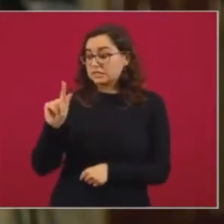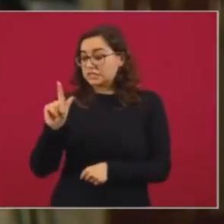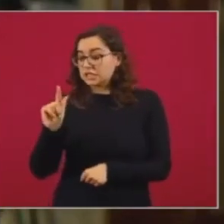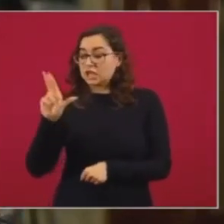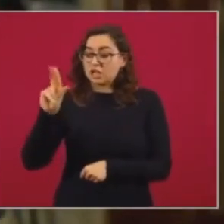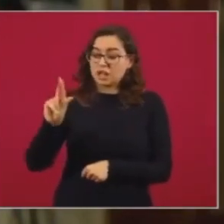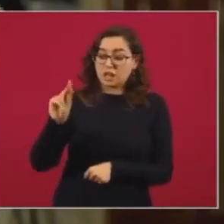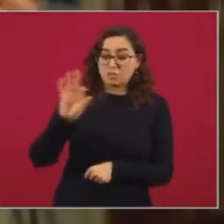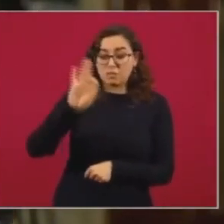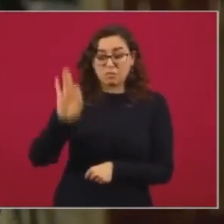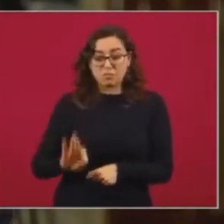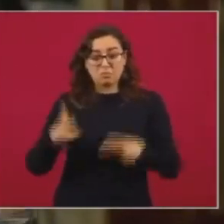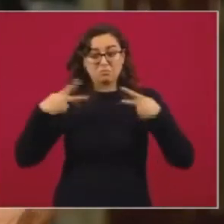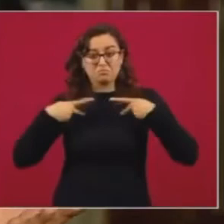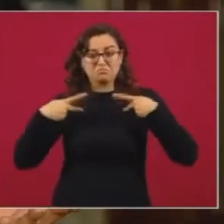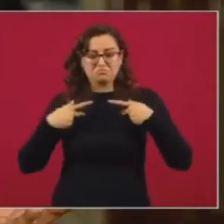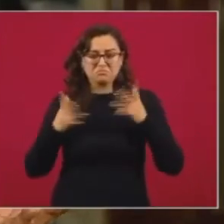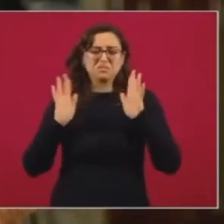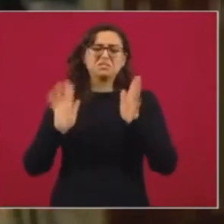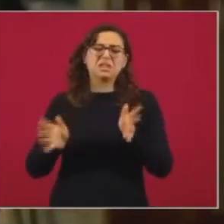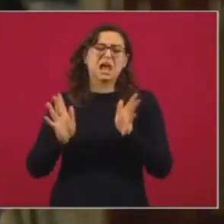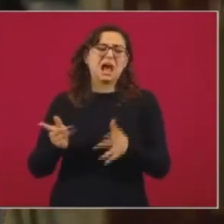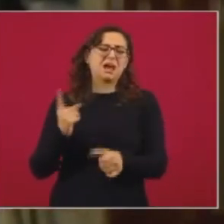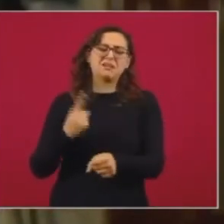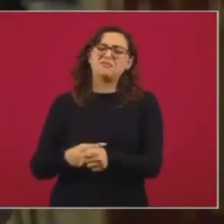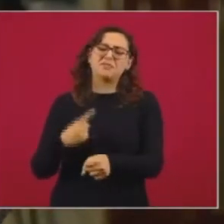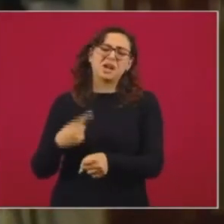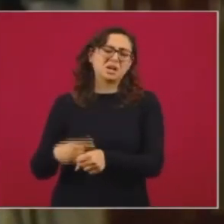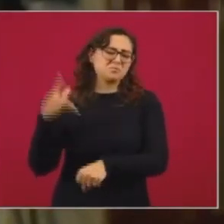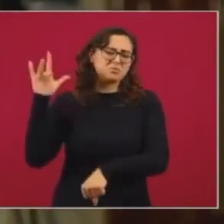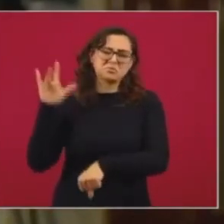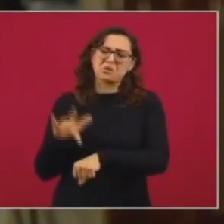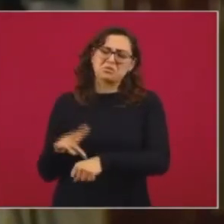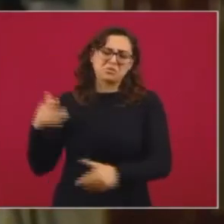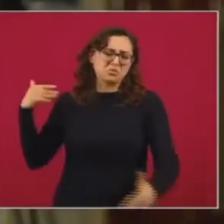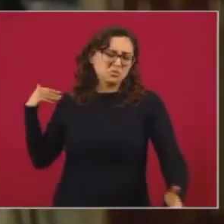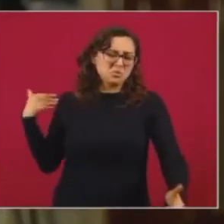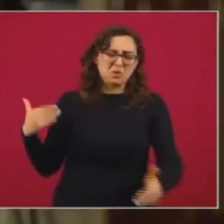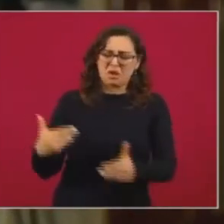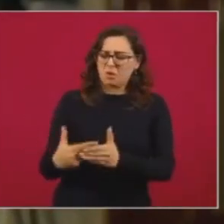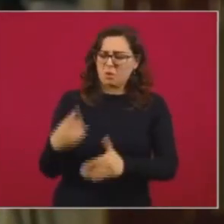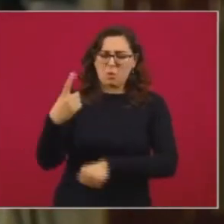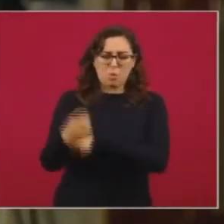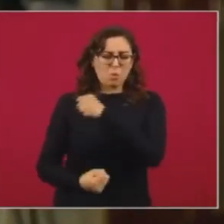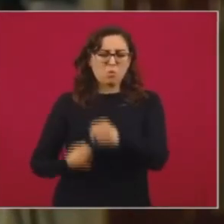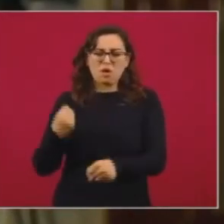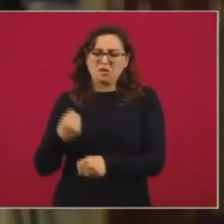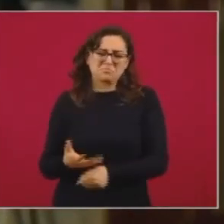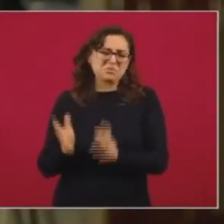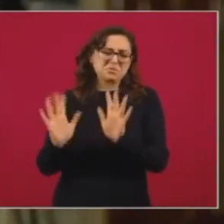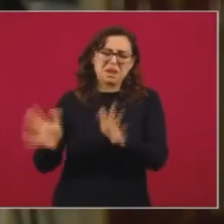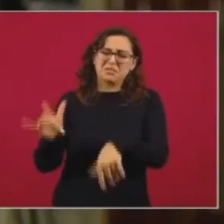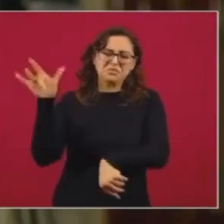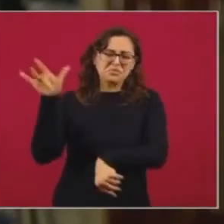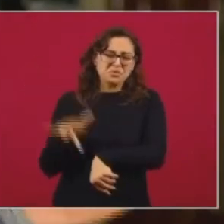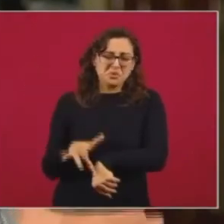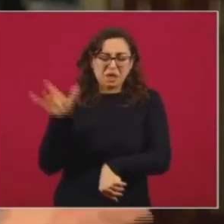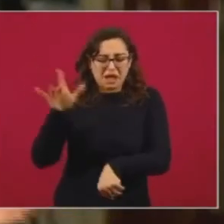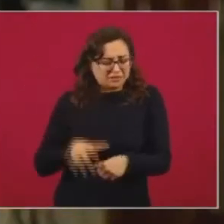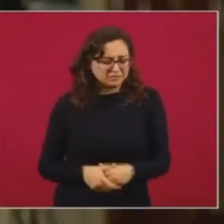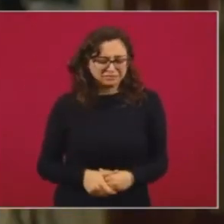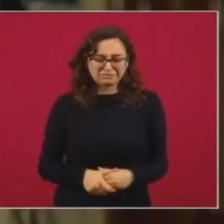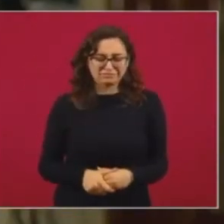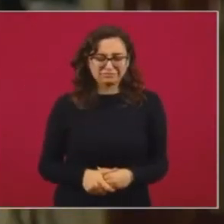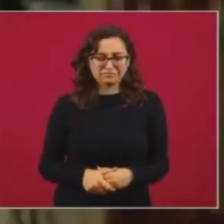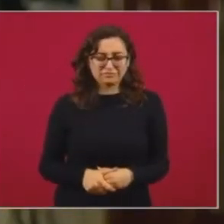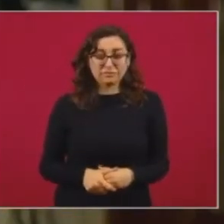nos habríamos ya contagiado de este virus. Mi pregunta, atendiendo a la